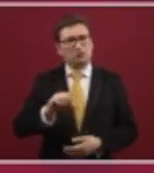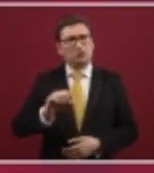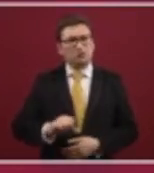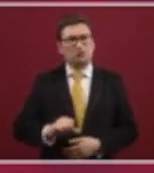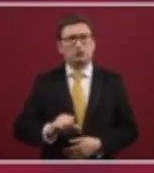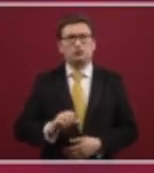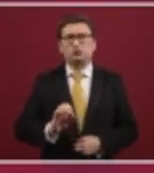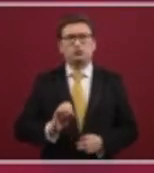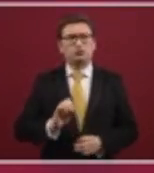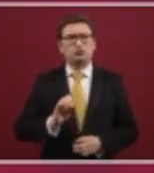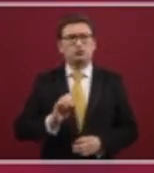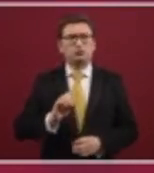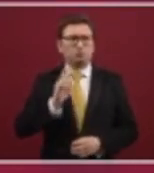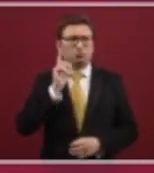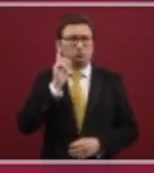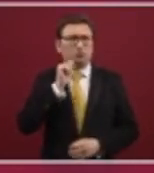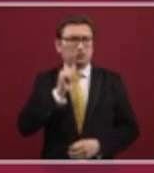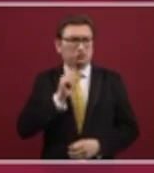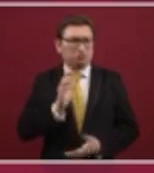mañana,